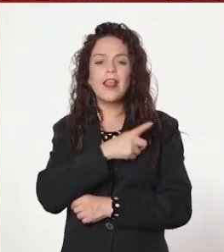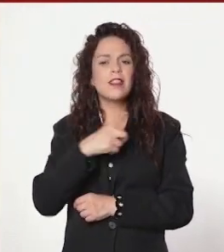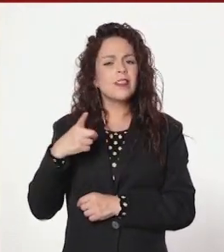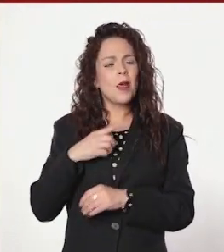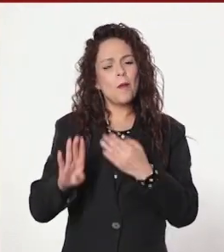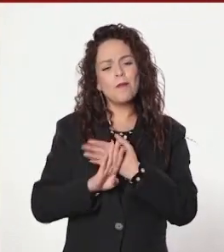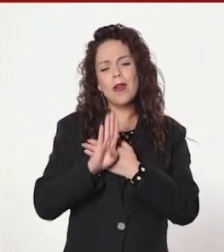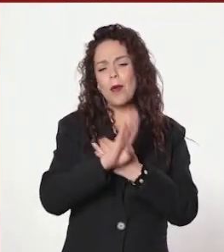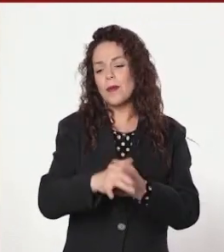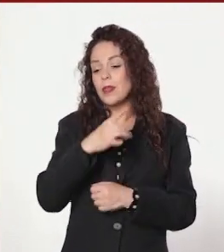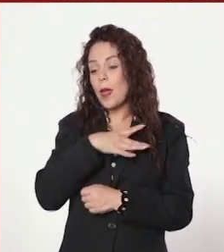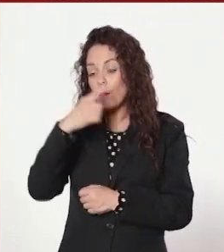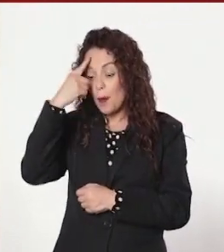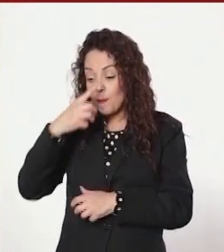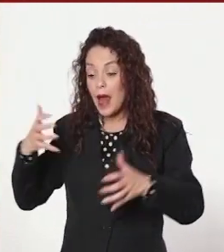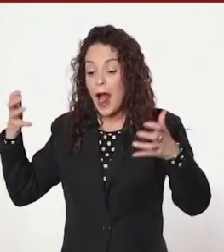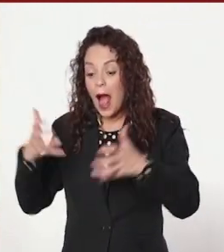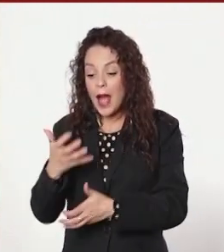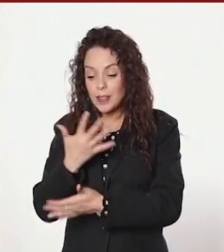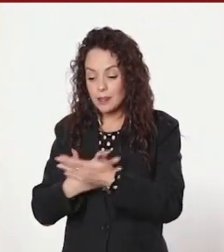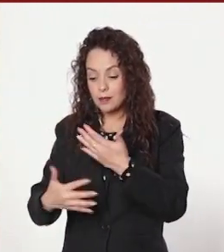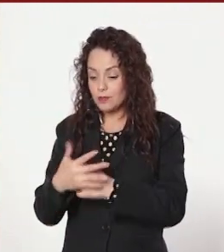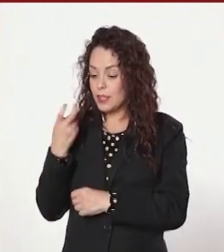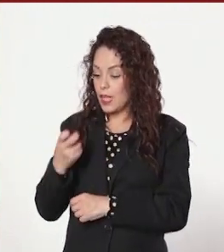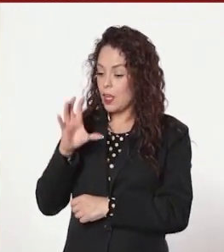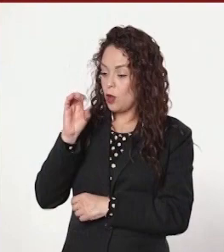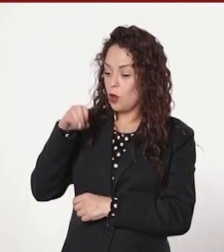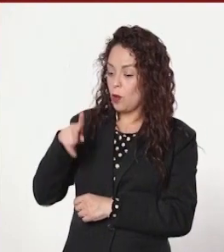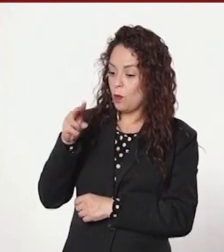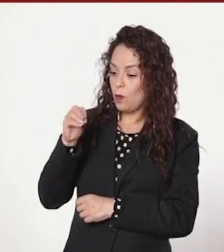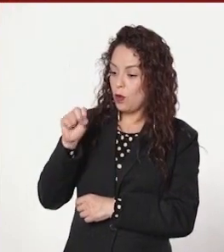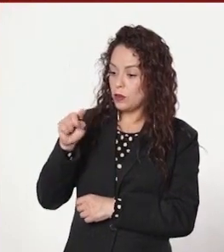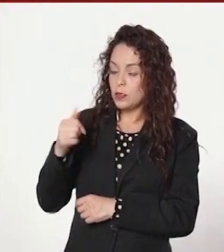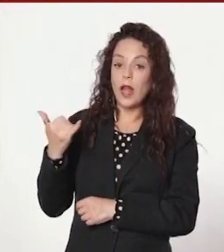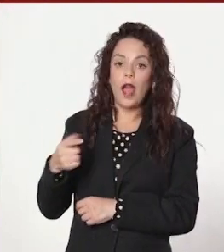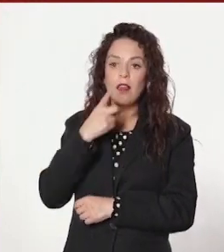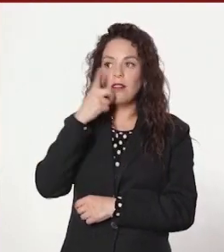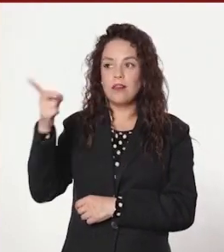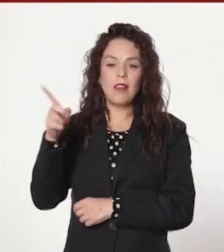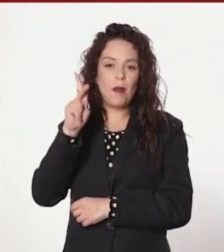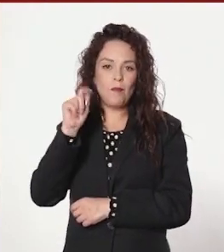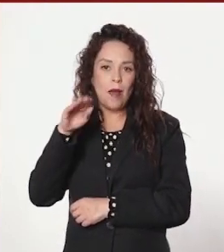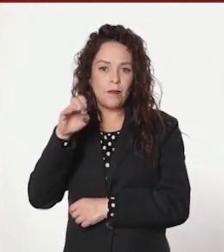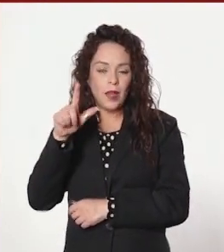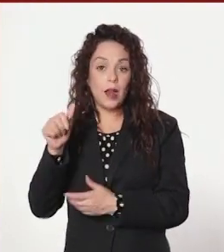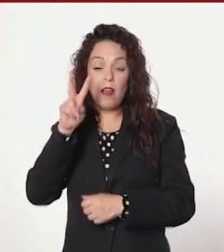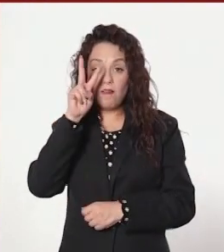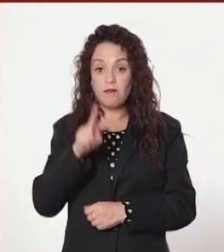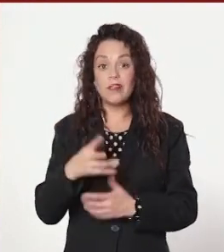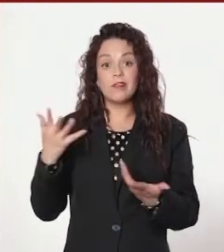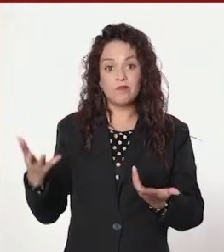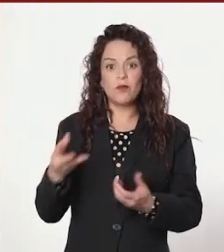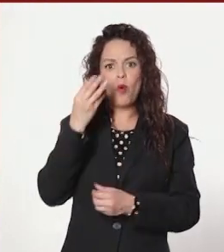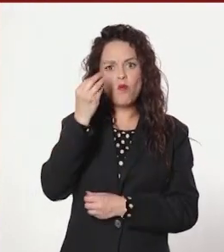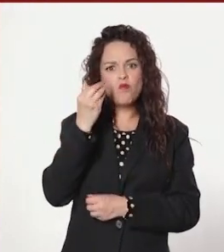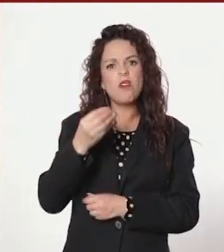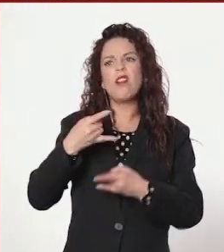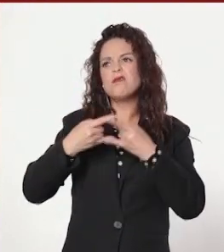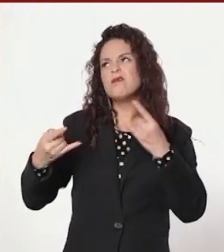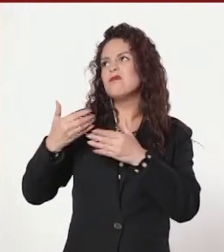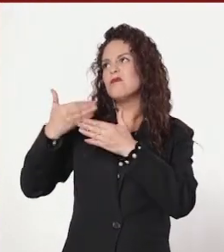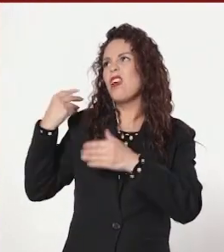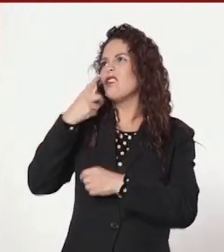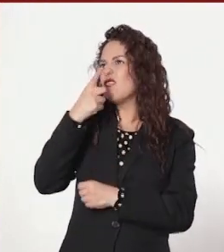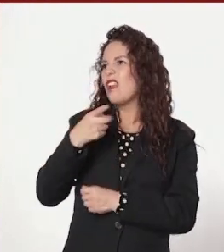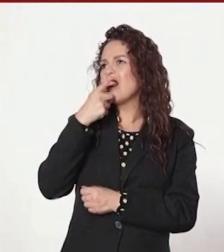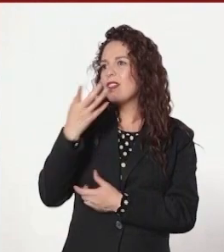a hacerlo, ¿no? En este caso que son las compostas y justo lo que decía Pam, hay muchos mitos atrás de ella, pero ahorita lo dejaste muy claro y creo que